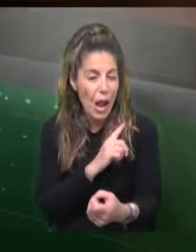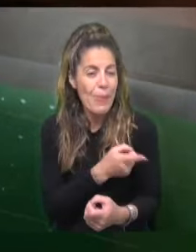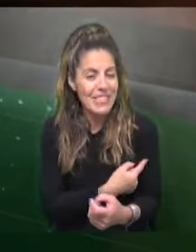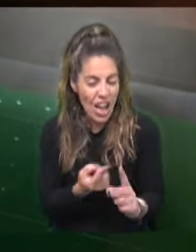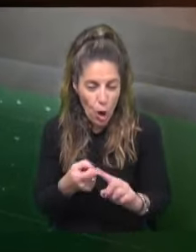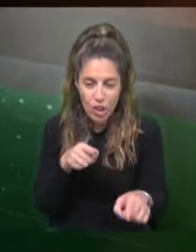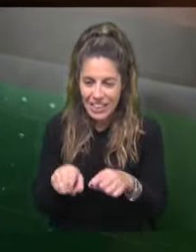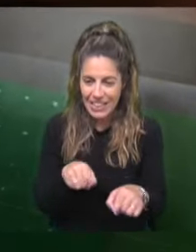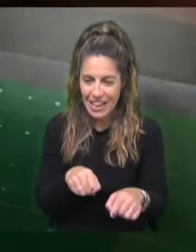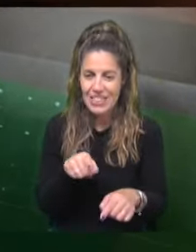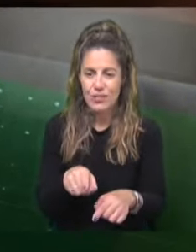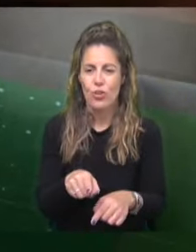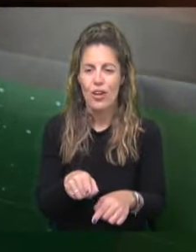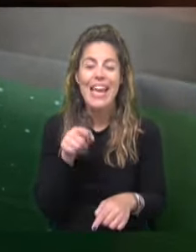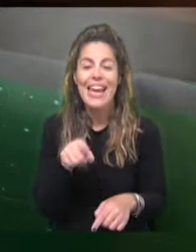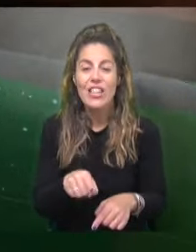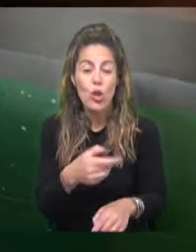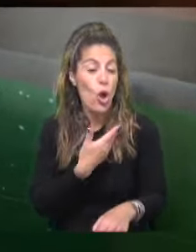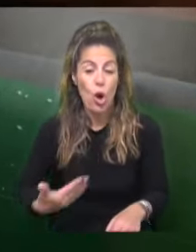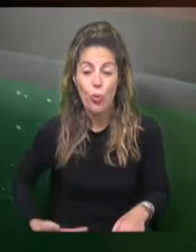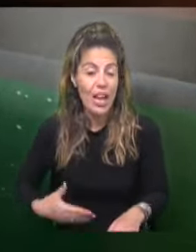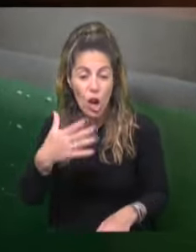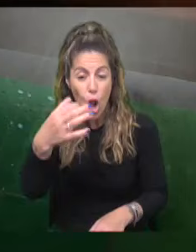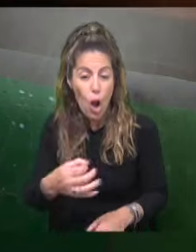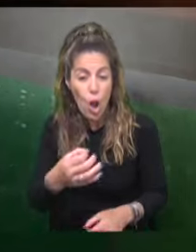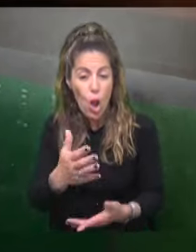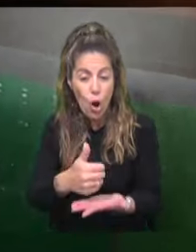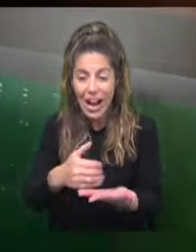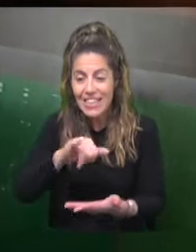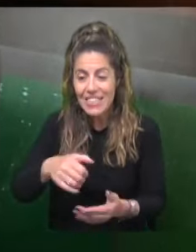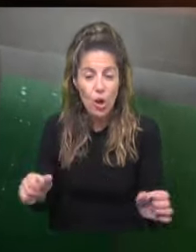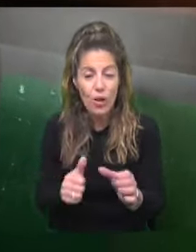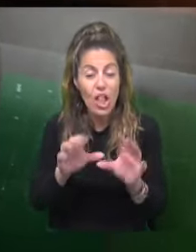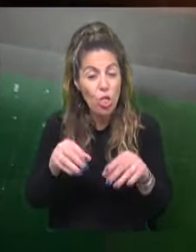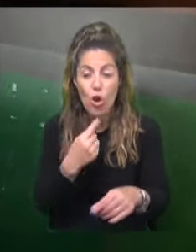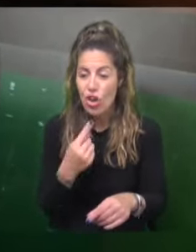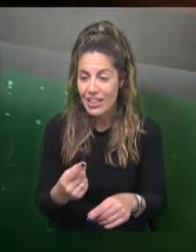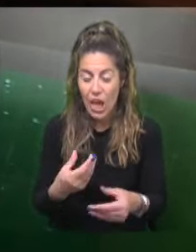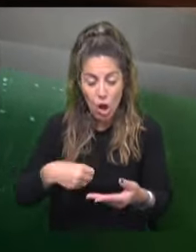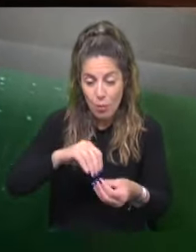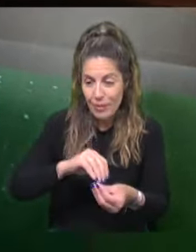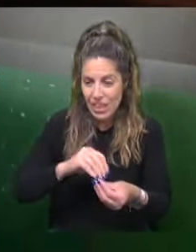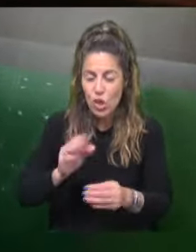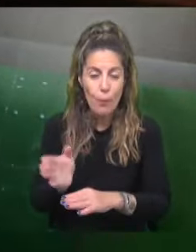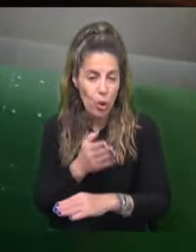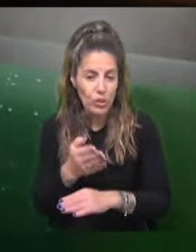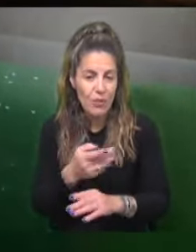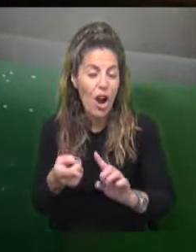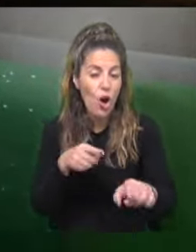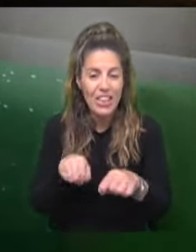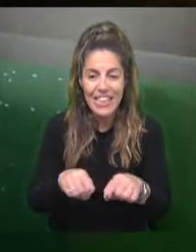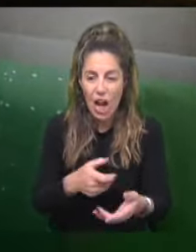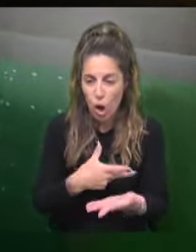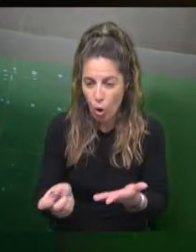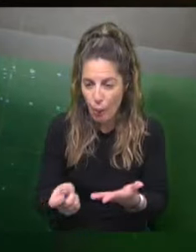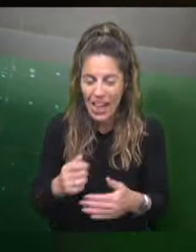coordinar eso Entonces eso los gobiernos locales ya lo están haciendo todo lo que mencioné complementación productiva coordinar compras